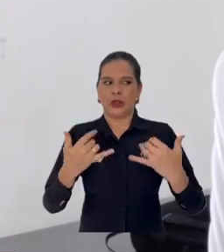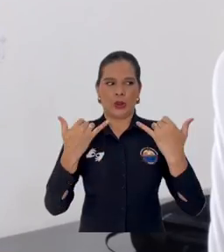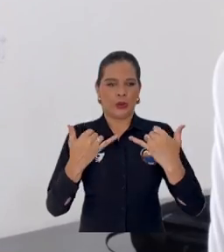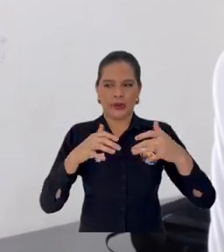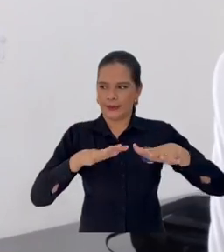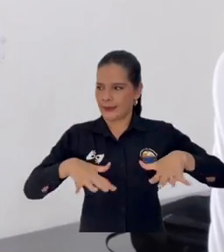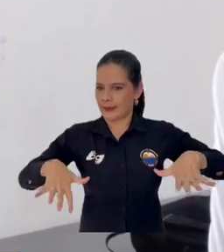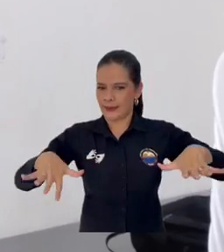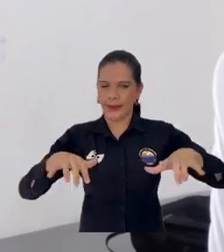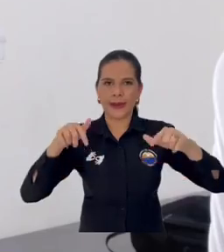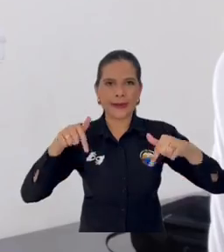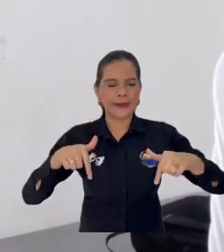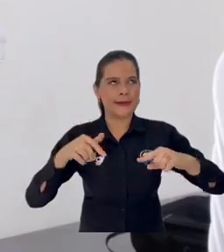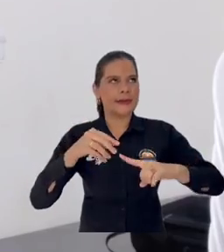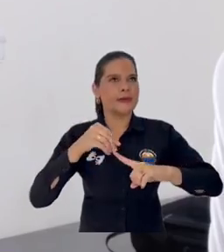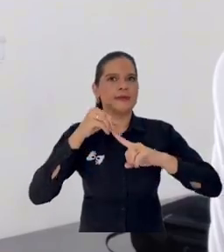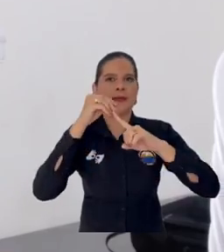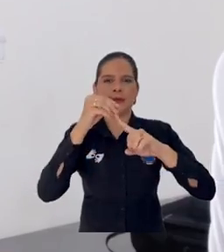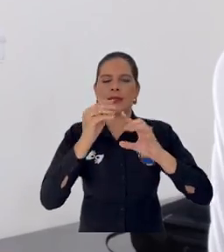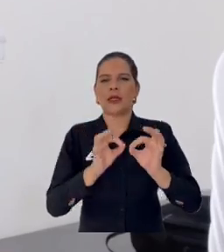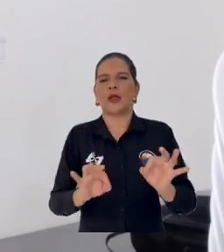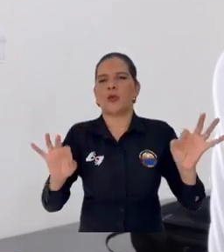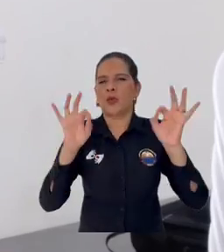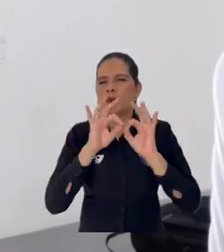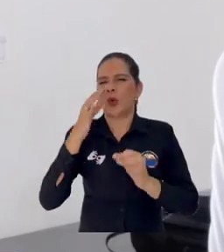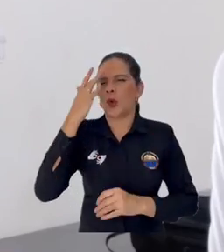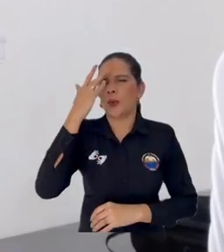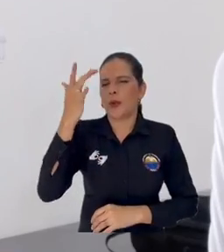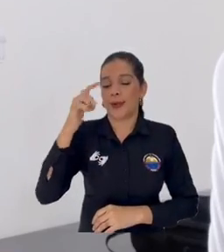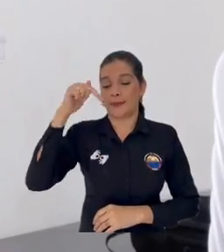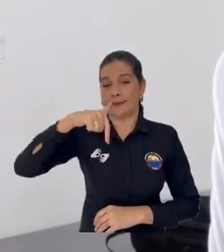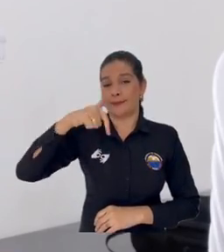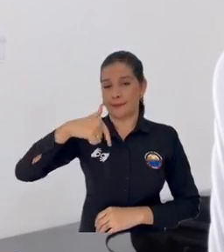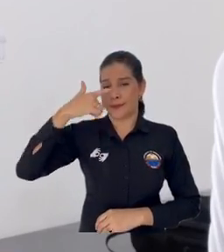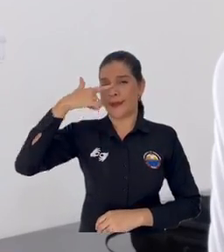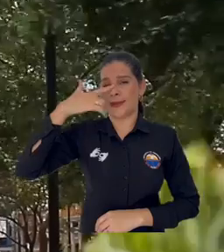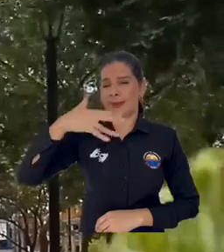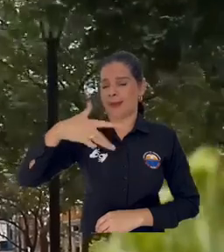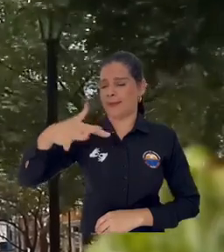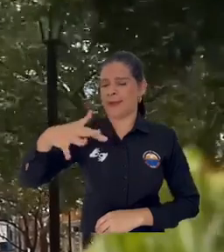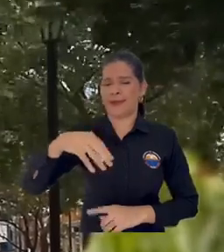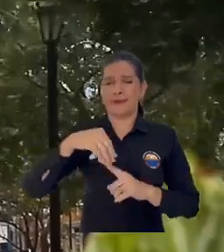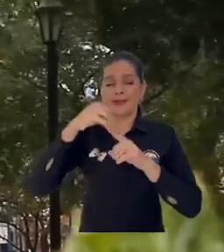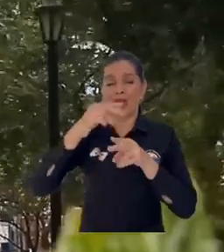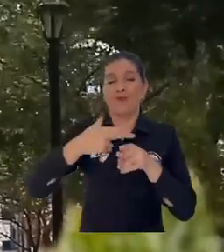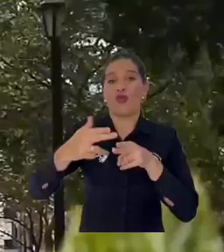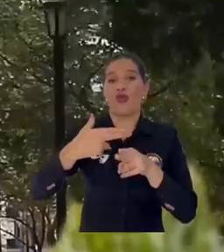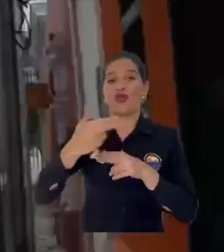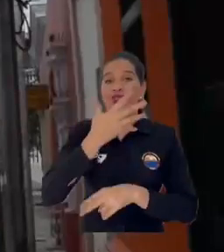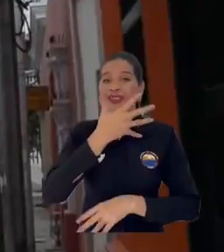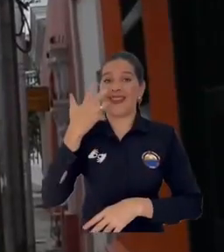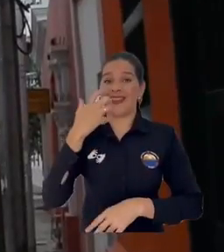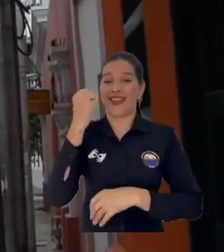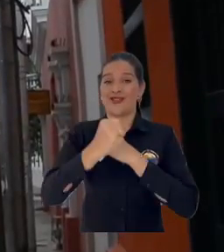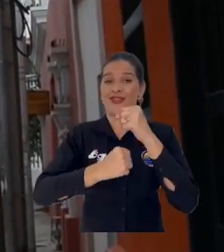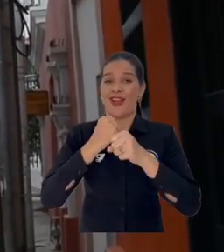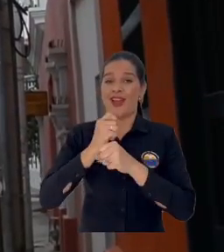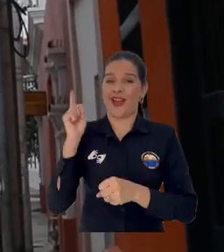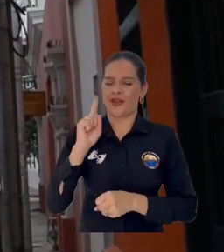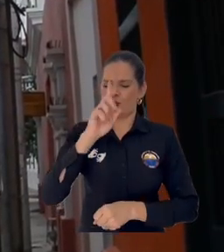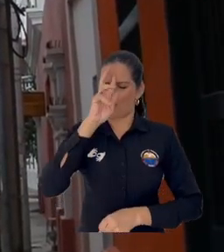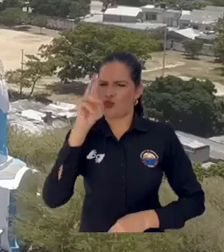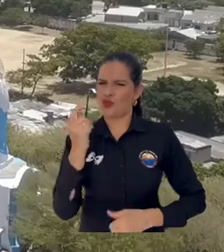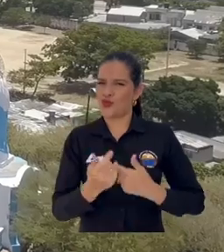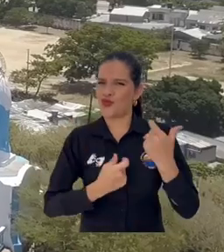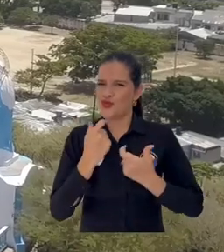Esto es un importante espacio para nosotros porque por ser Santa Marta, estamos próximos a cumplir los 500